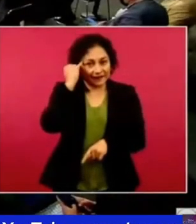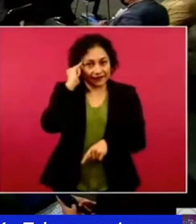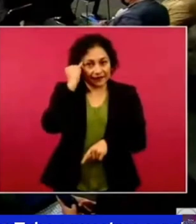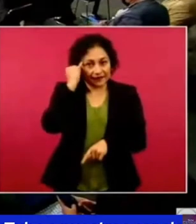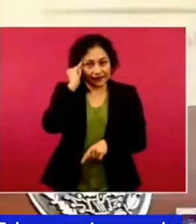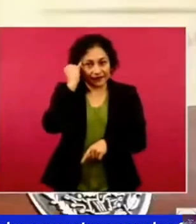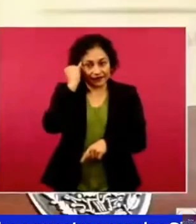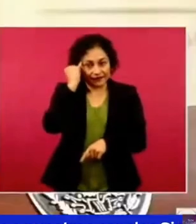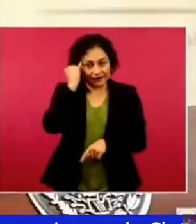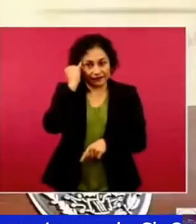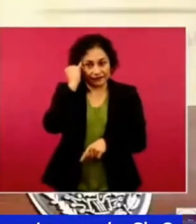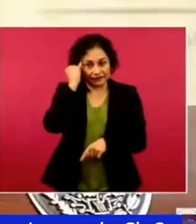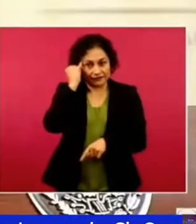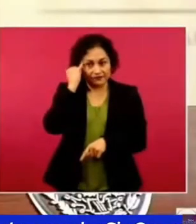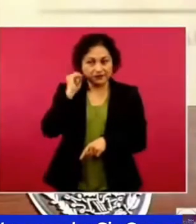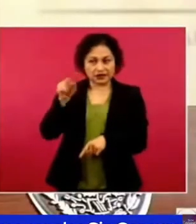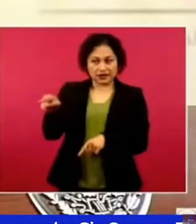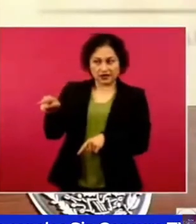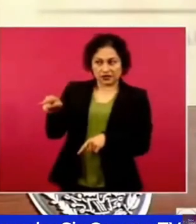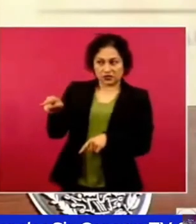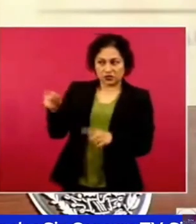que mostró su racismo.